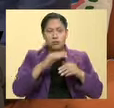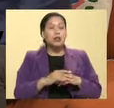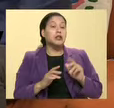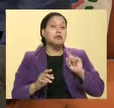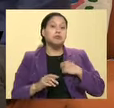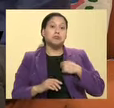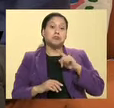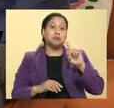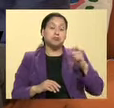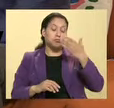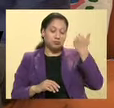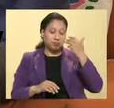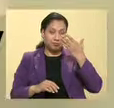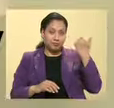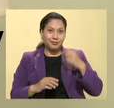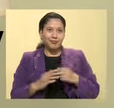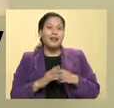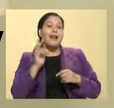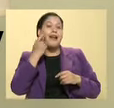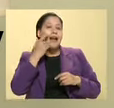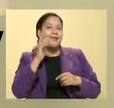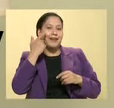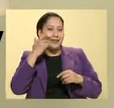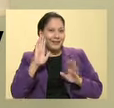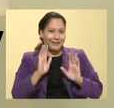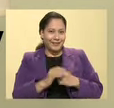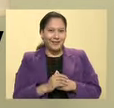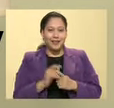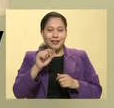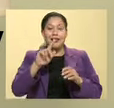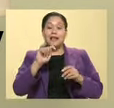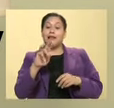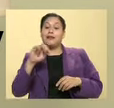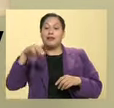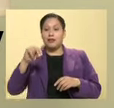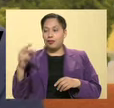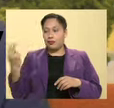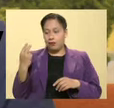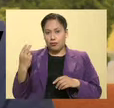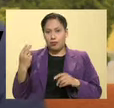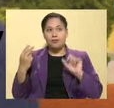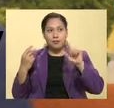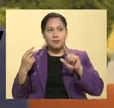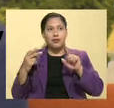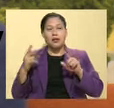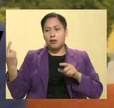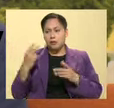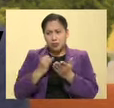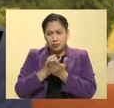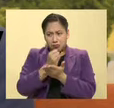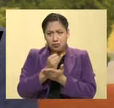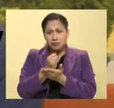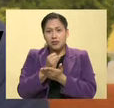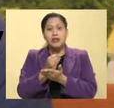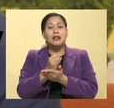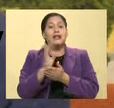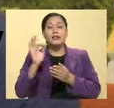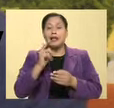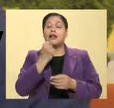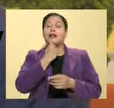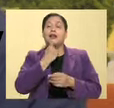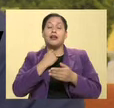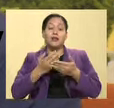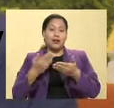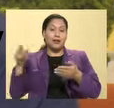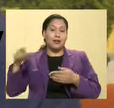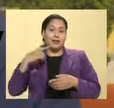sé. No sé, en esa ando. ¿Quién más presenta si Trino, el libro? Si Trino y yo de ahí, si decidimos ir y no se nos cruzan unos tequilas que le